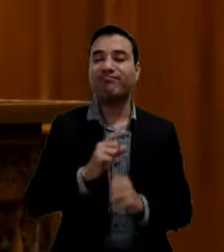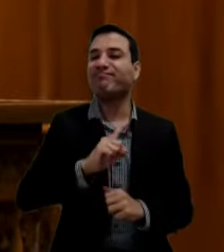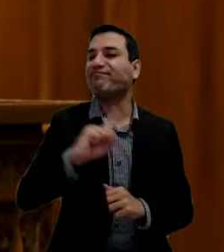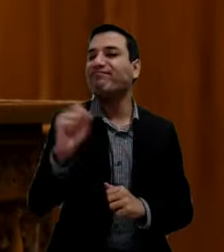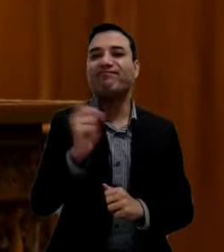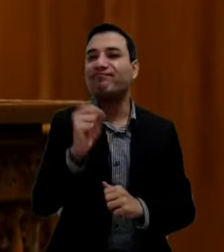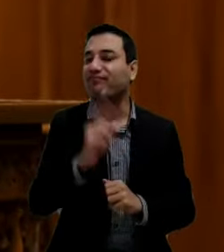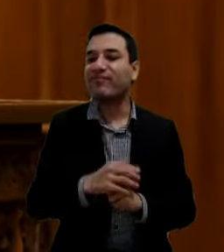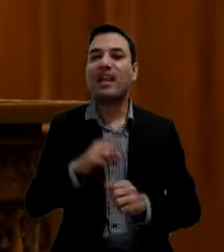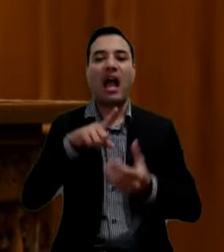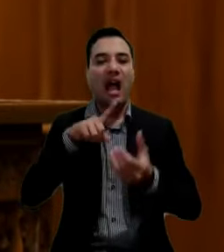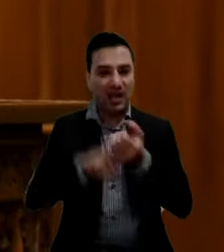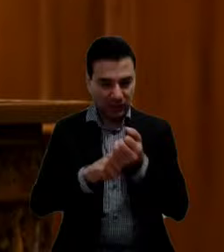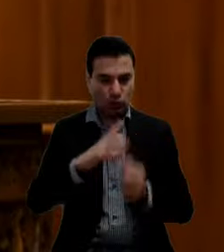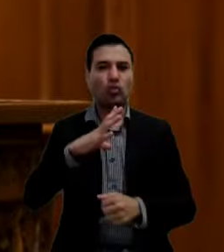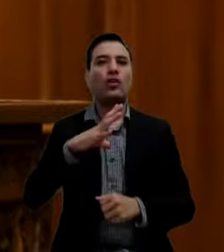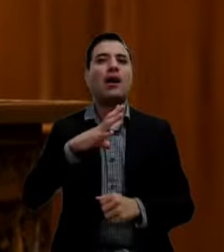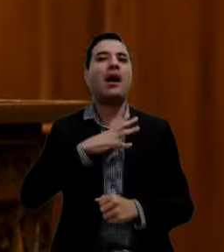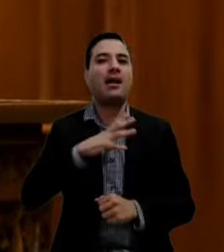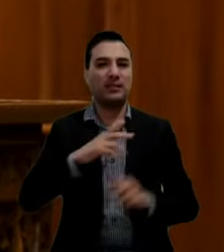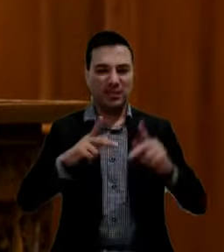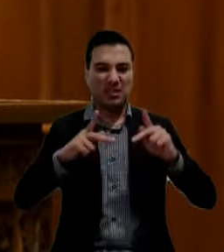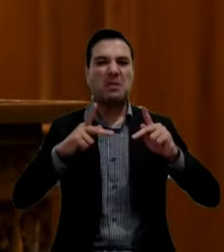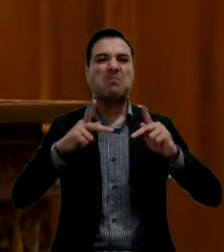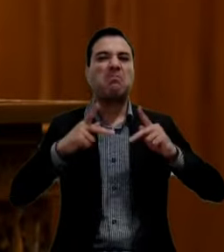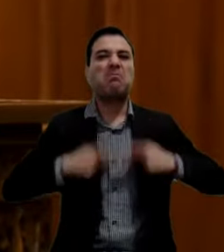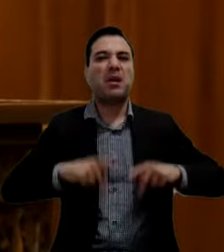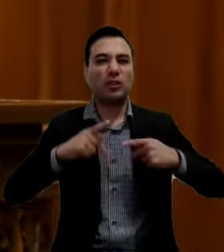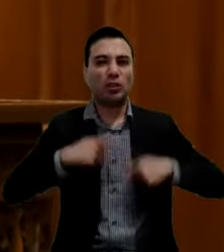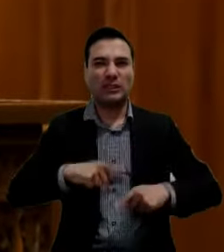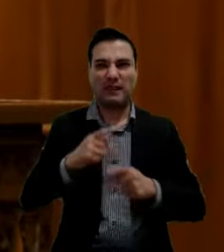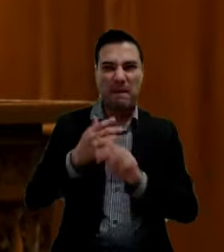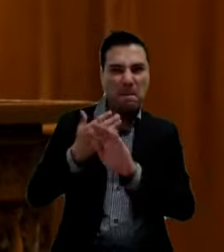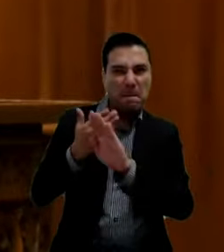son para la difusión de actividades y participación política.